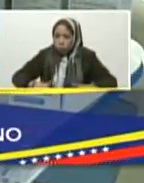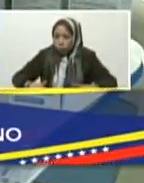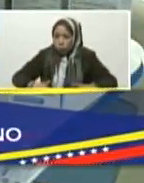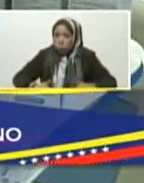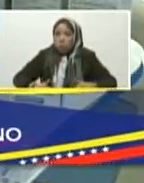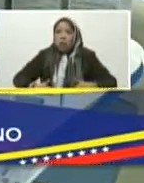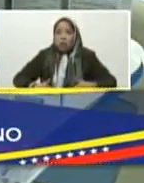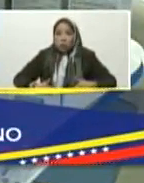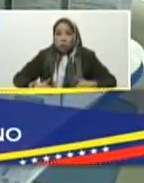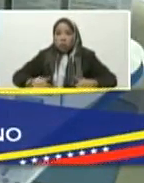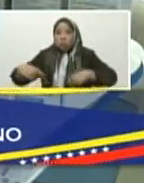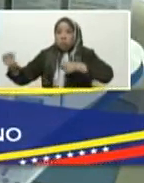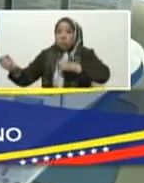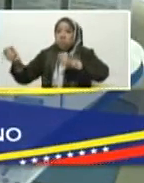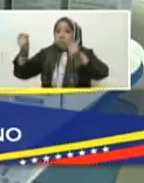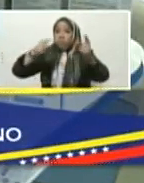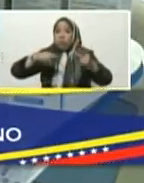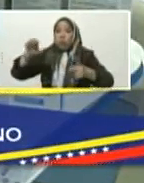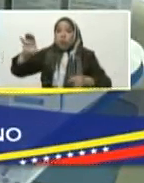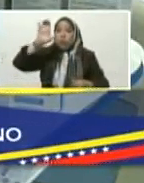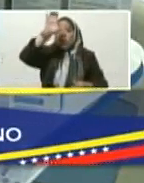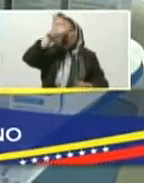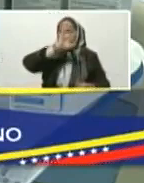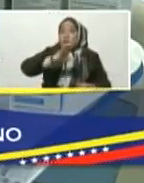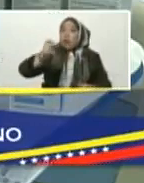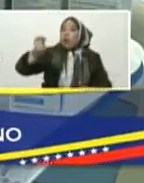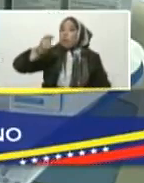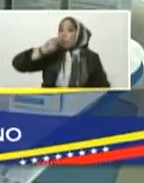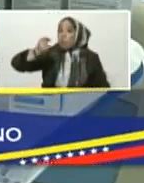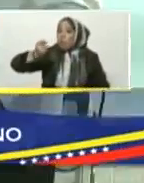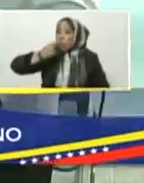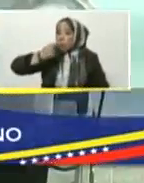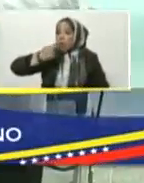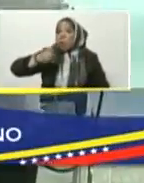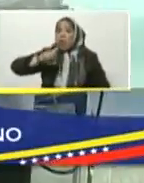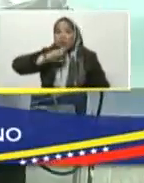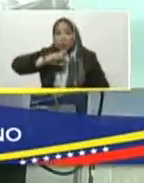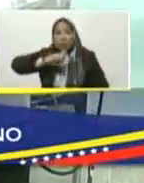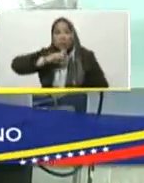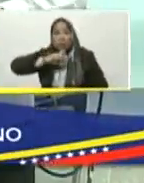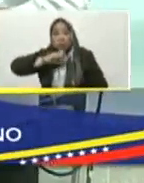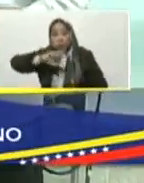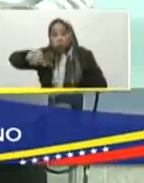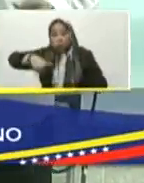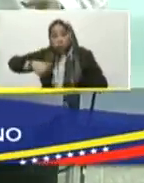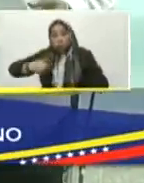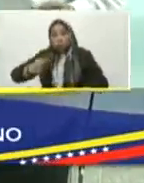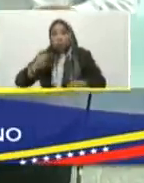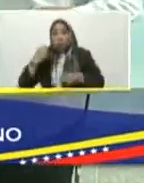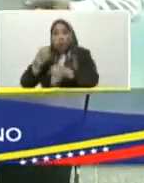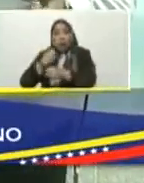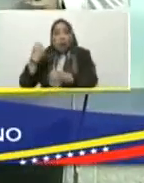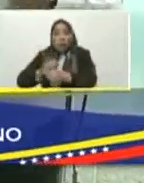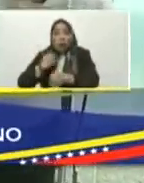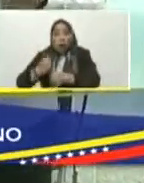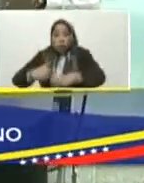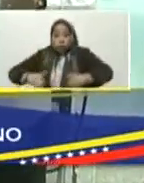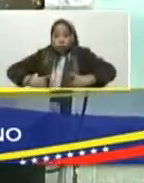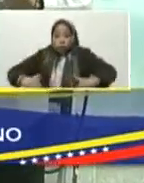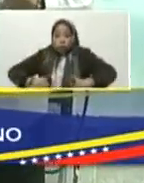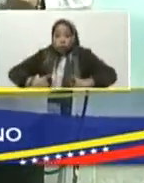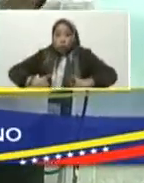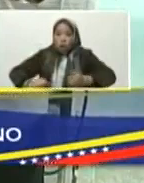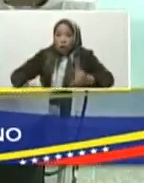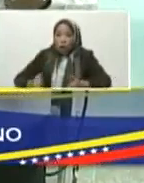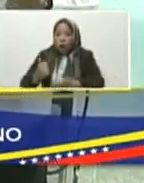pariendo para importar por la salud. Las medicinas, pariremos, pariremos. Y además articulado con el motor